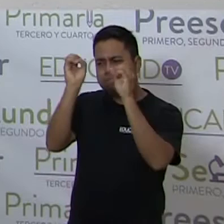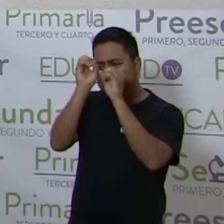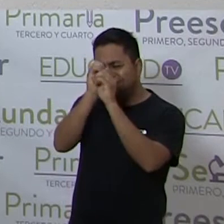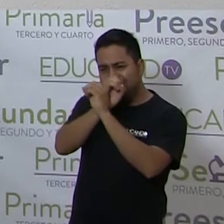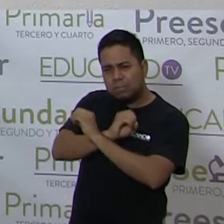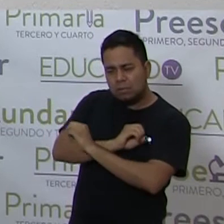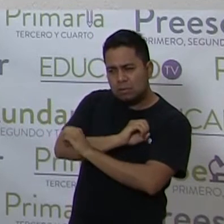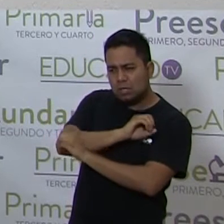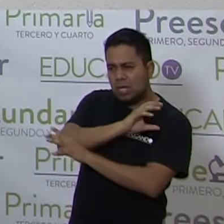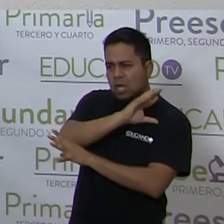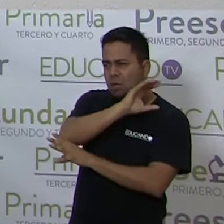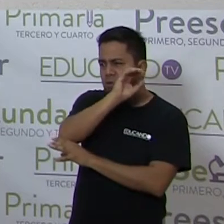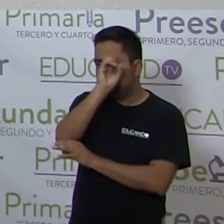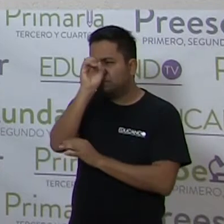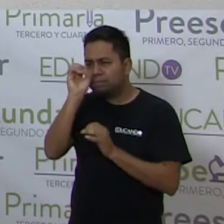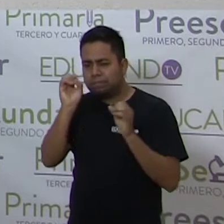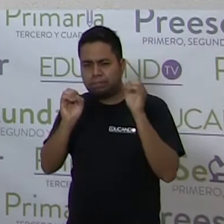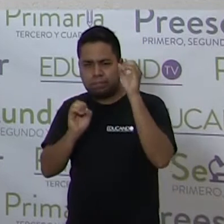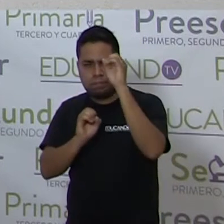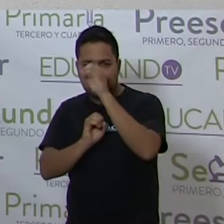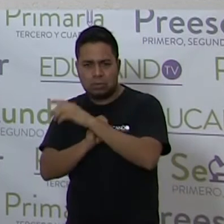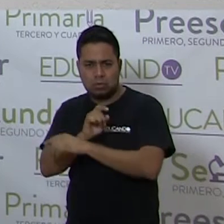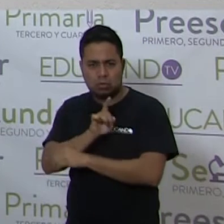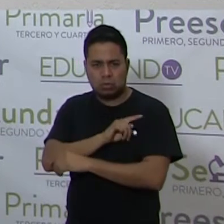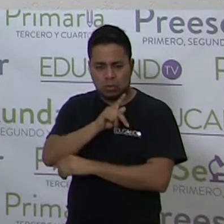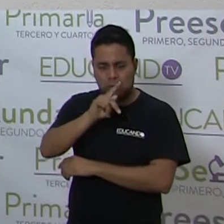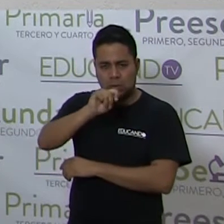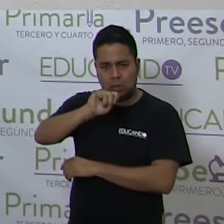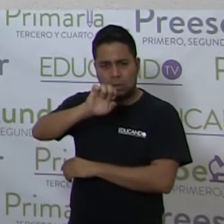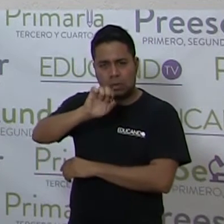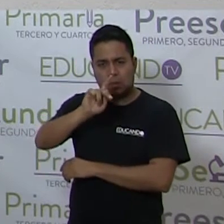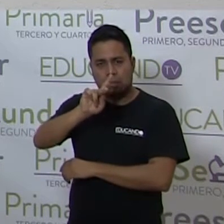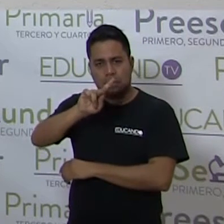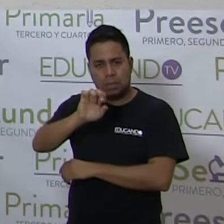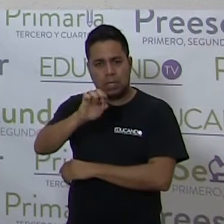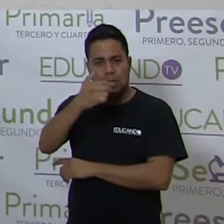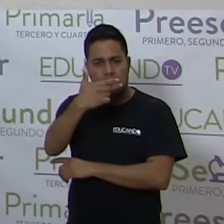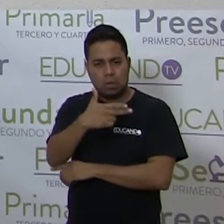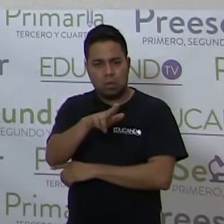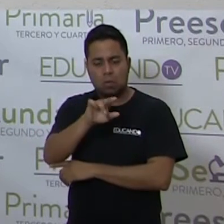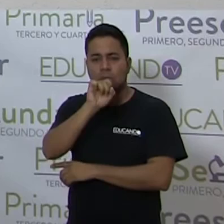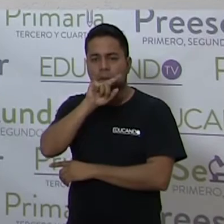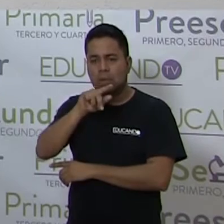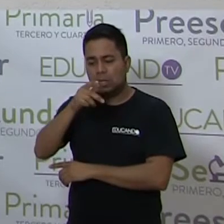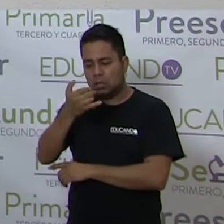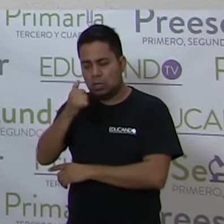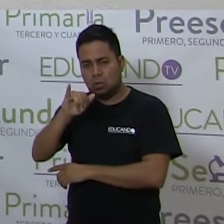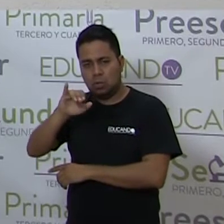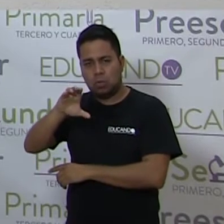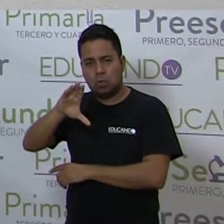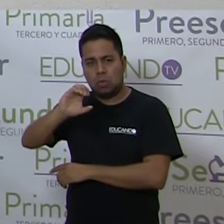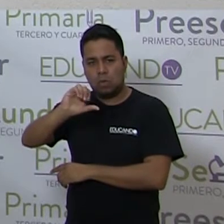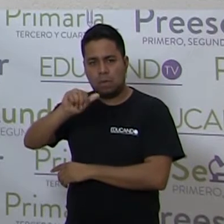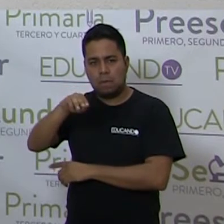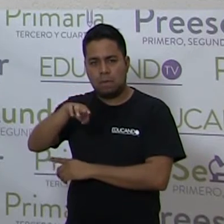Solo Tepeu y Gucumatz estaban en el agua rodeados de claridad.